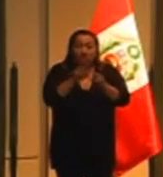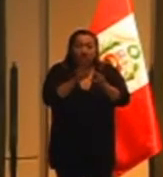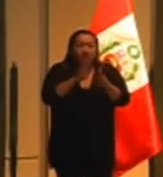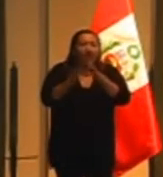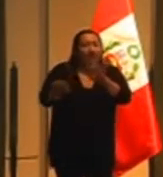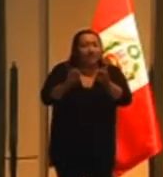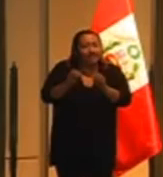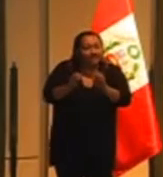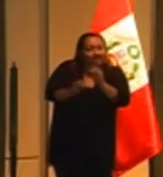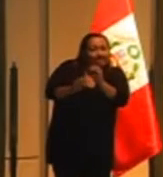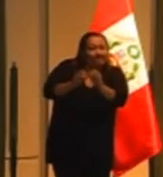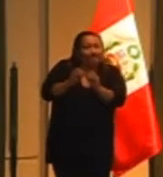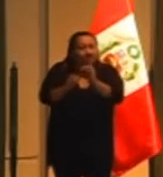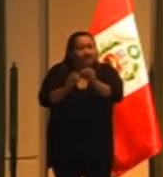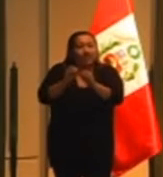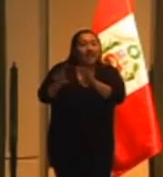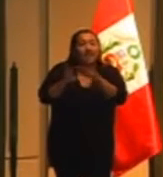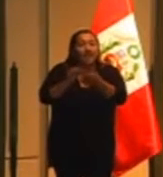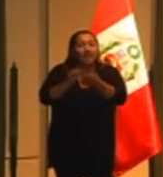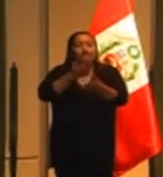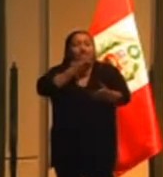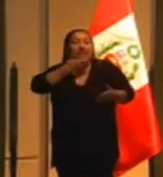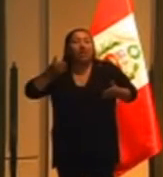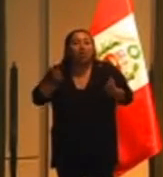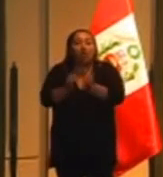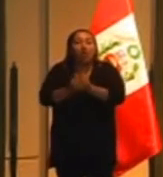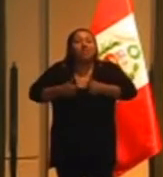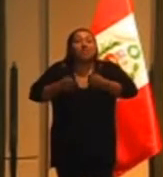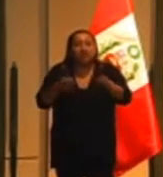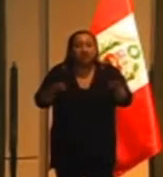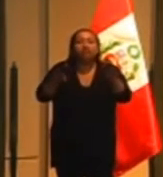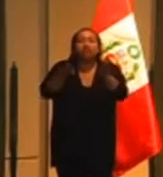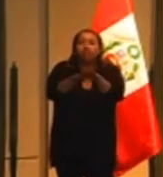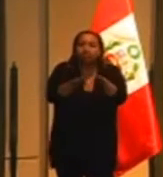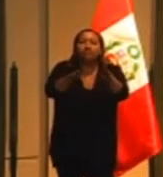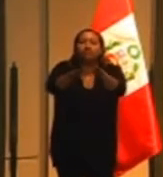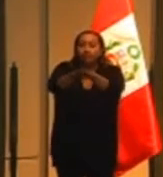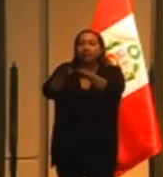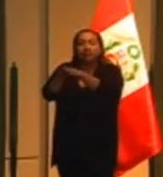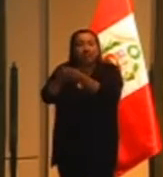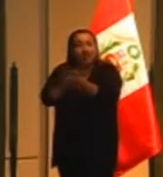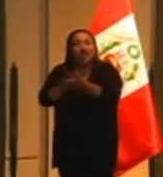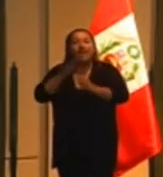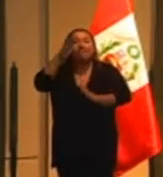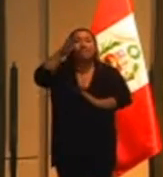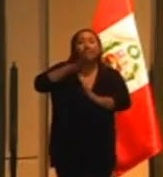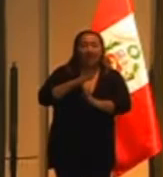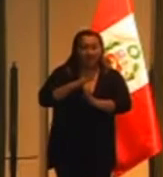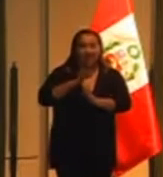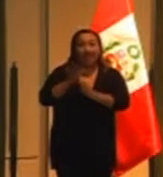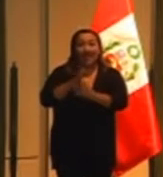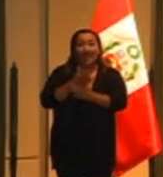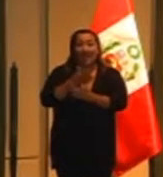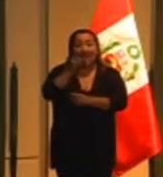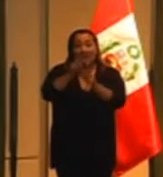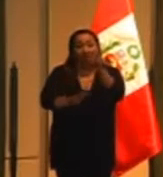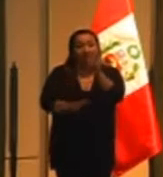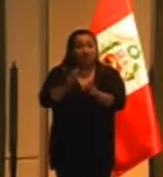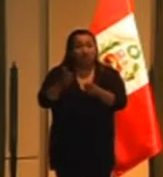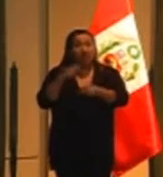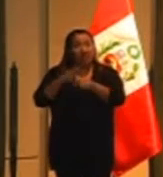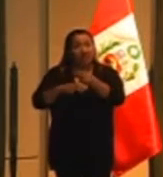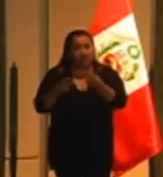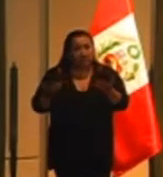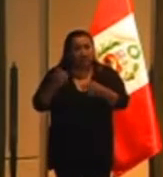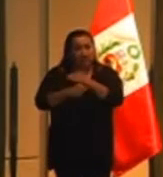ajustes para generar una mejor convivencia y una mejor paz entre los ciudadanos del